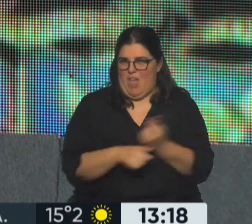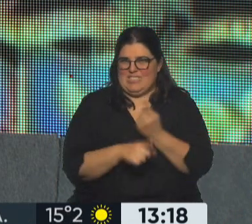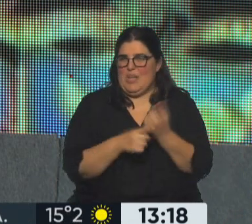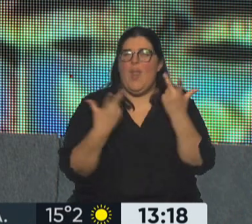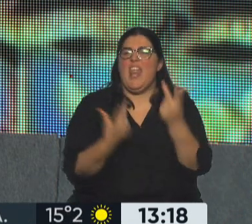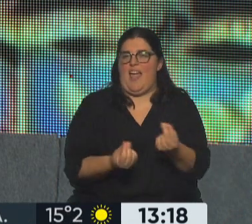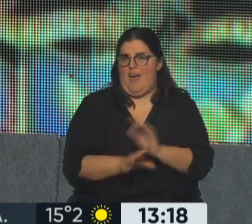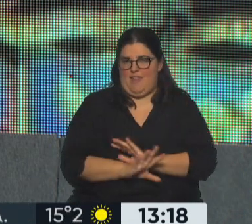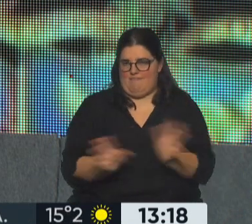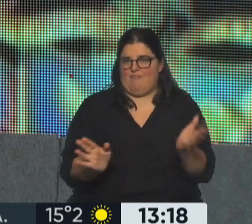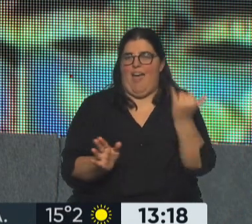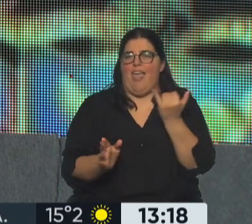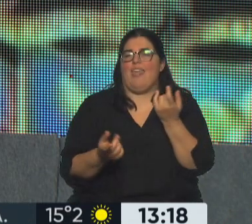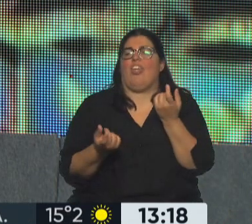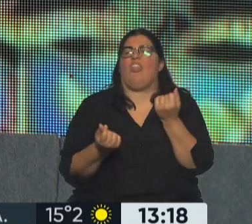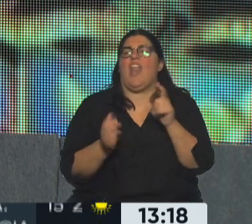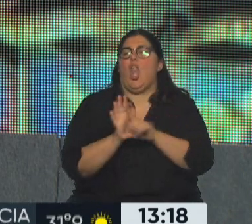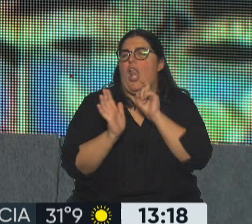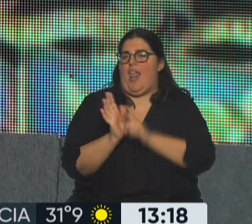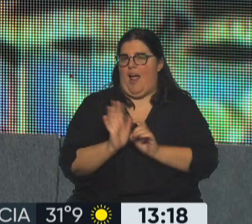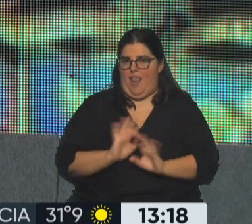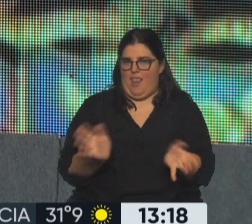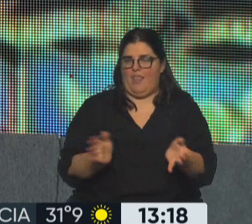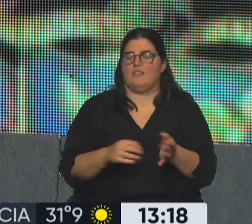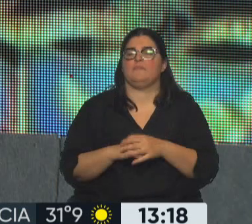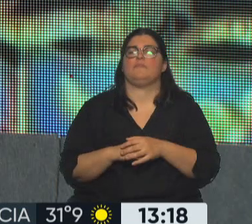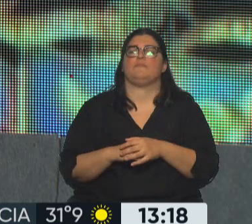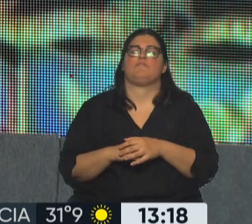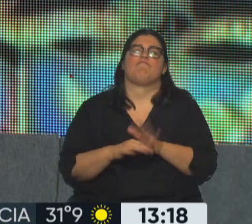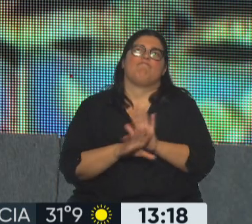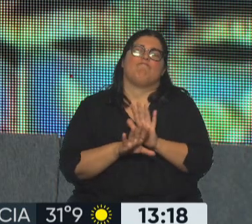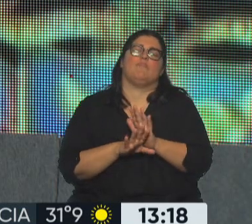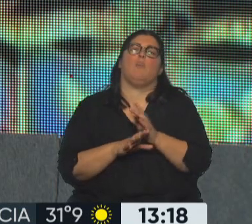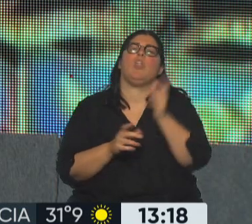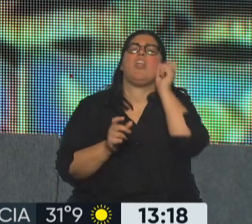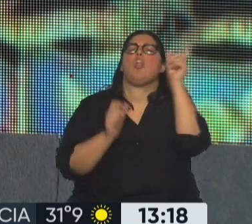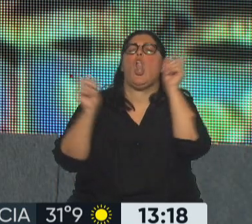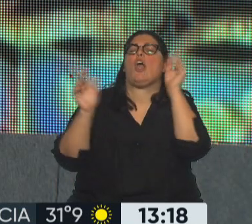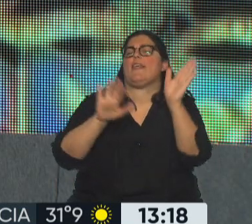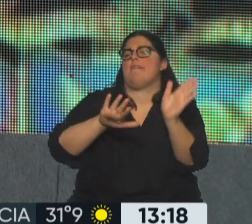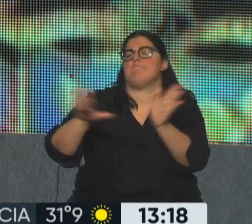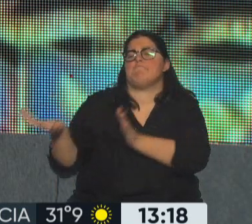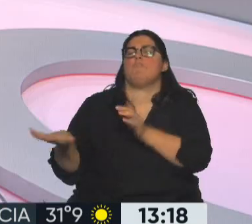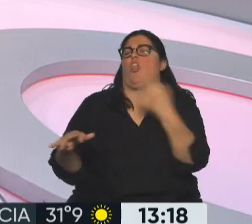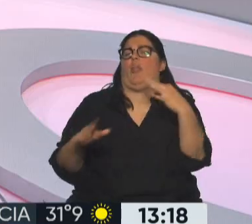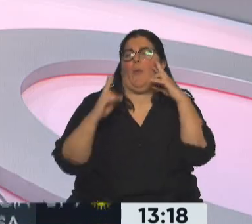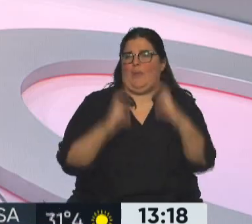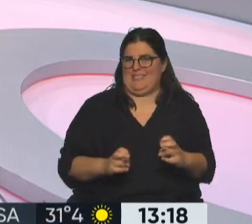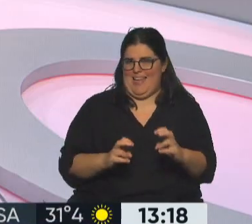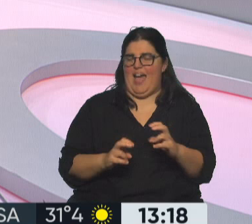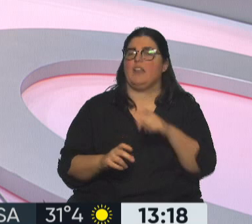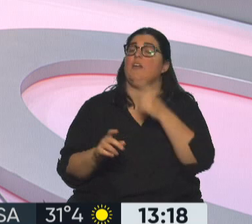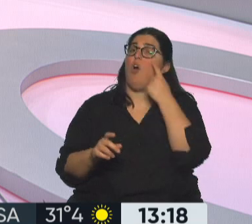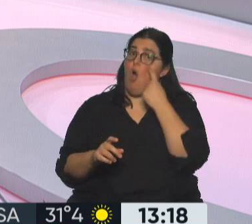cuestión de la matriz ideológica y creo que por sí esto se tiene que investigar. Ahora sí me parece... matriz ideológica que